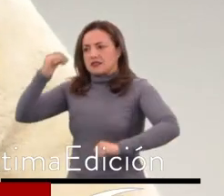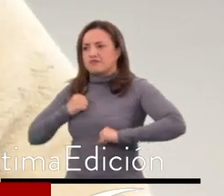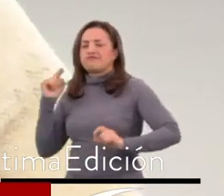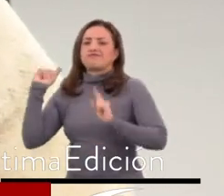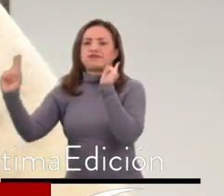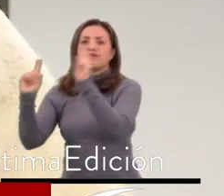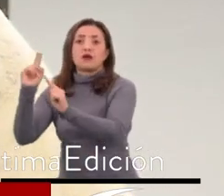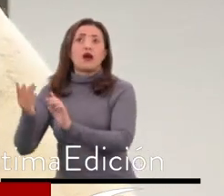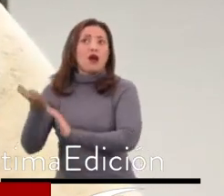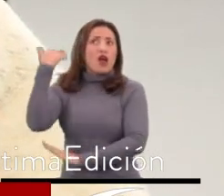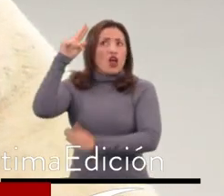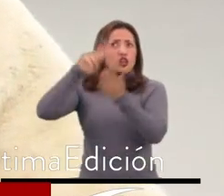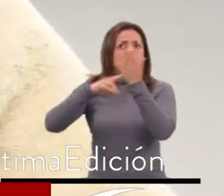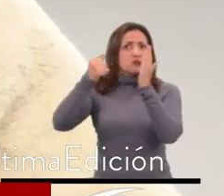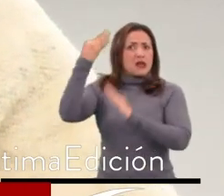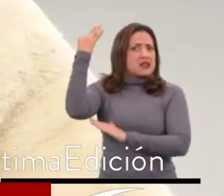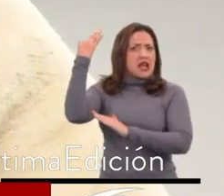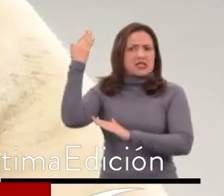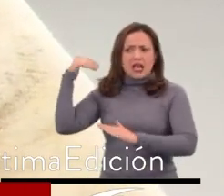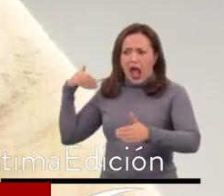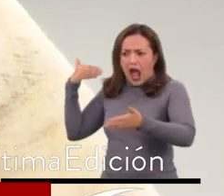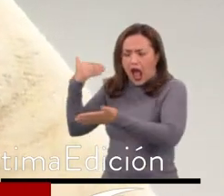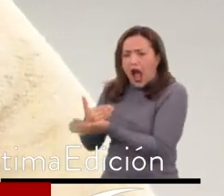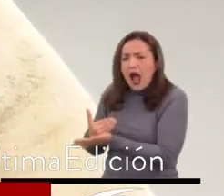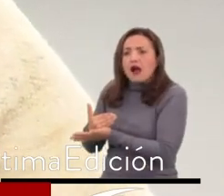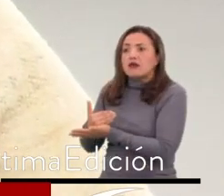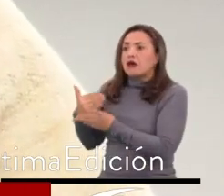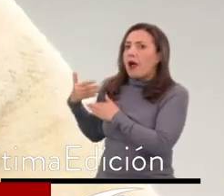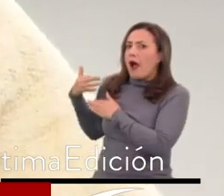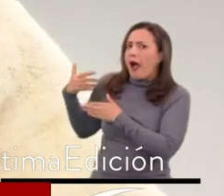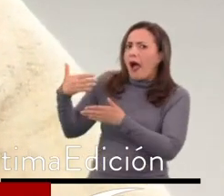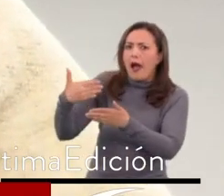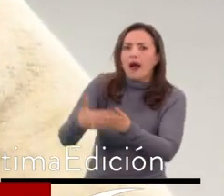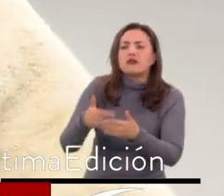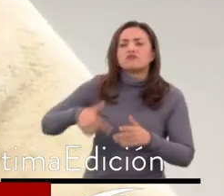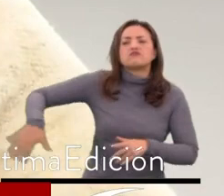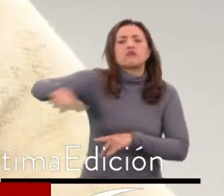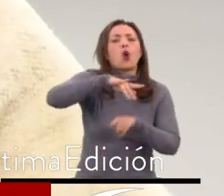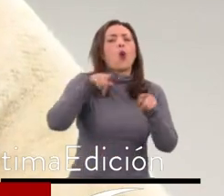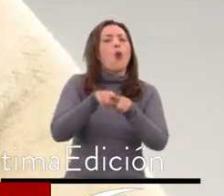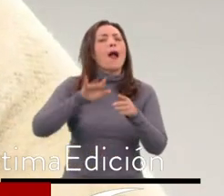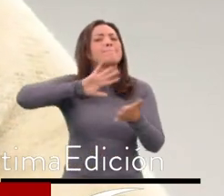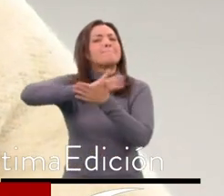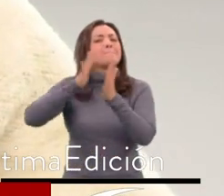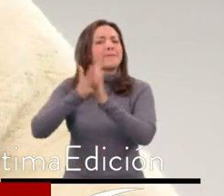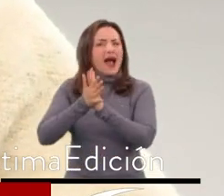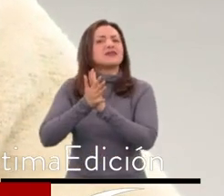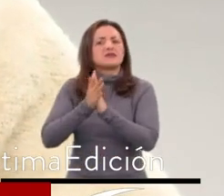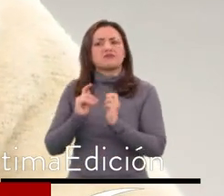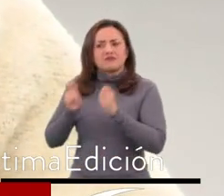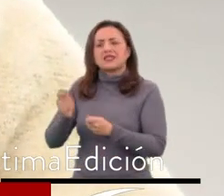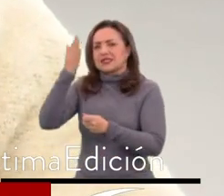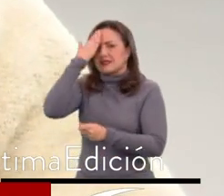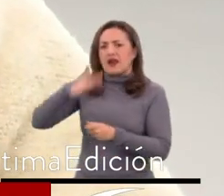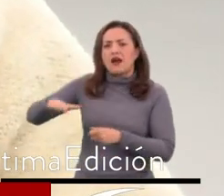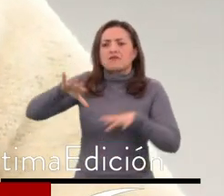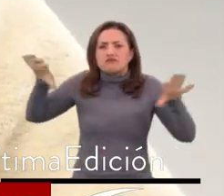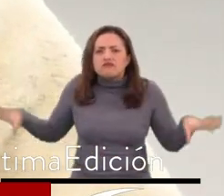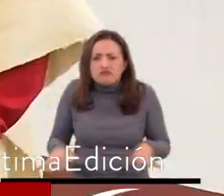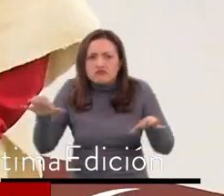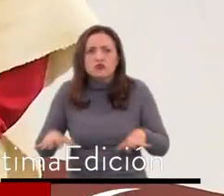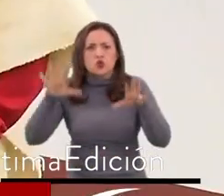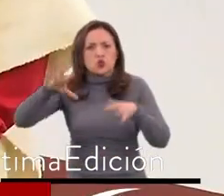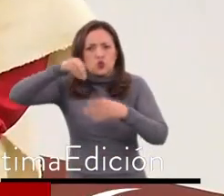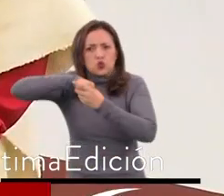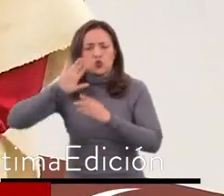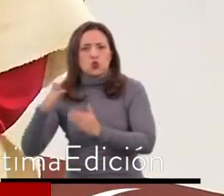ocurrían este tipo de hechos. Estábamos constituidos como un territorio de paz, estamos haciendo actividades y